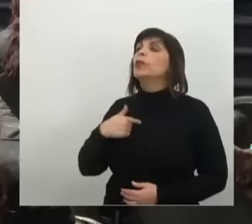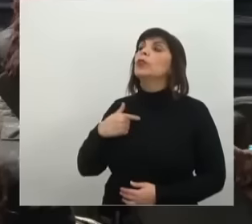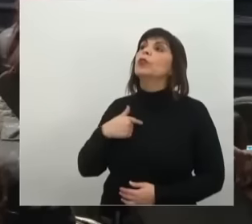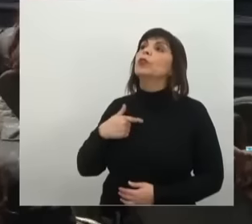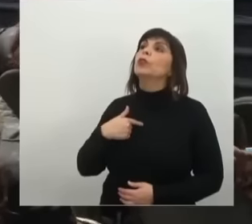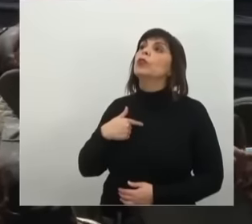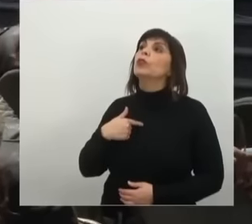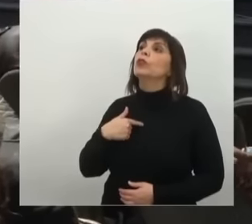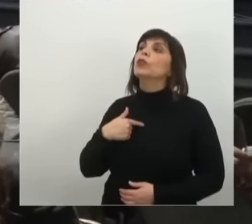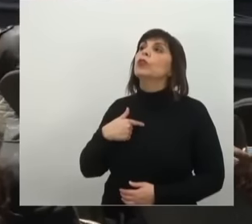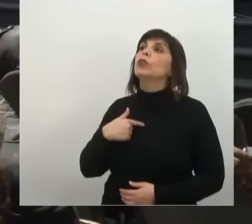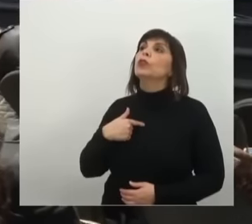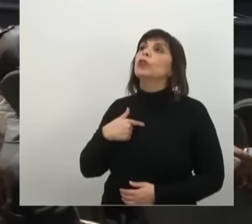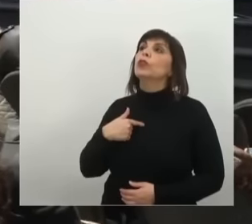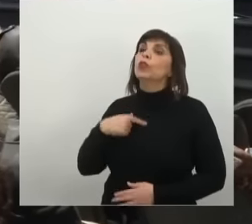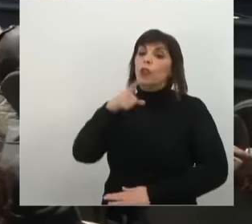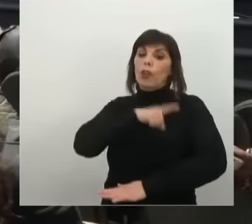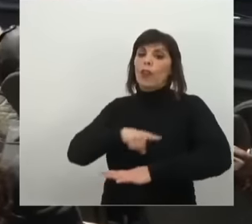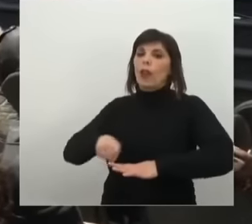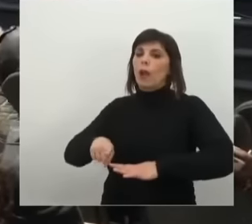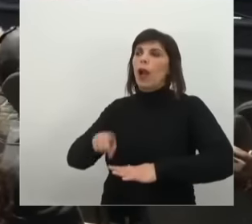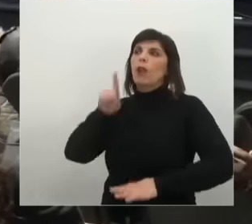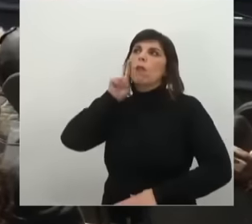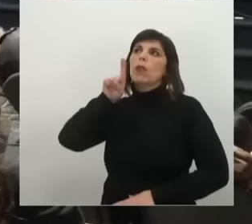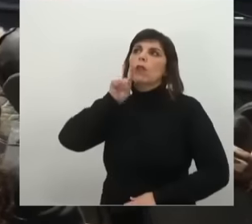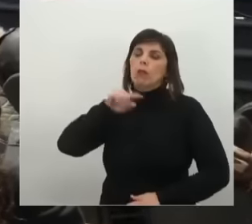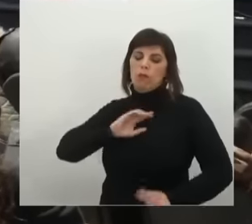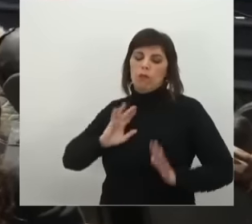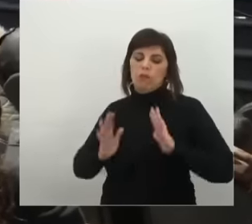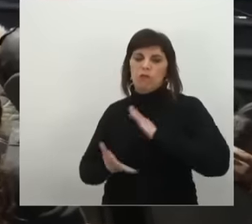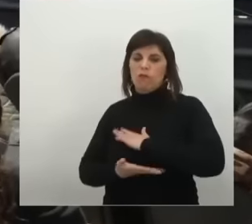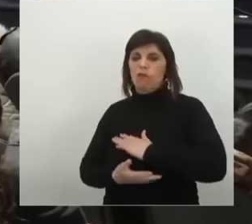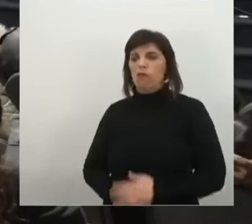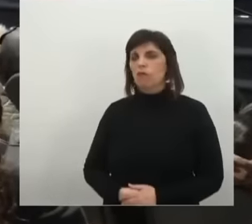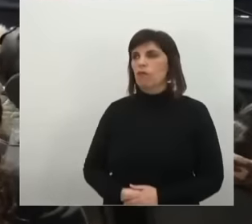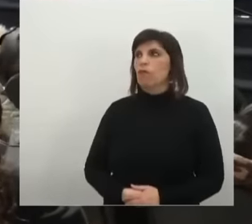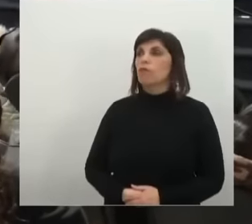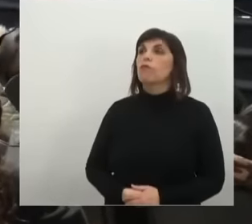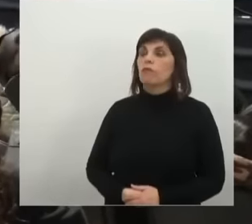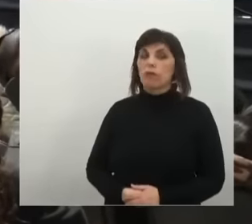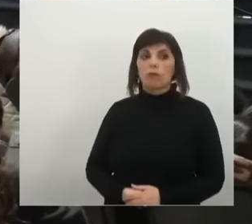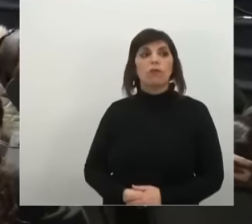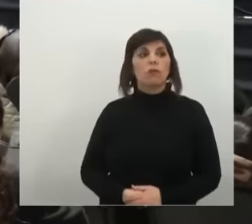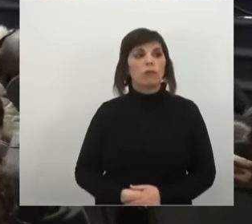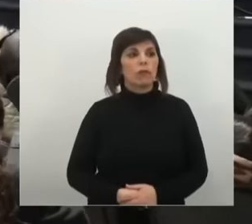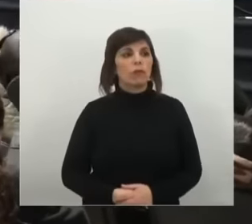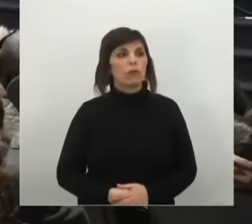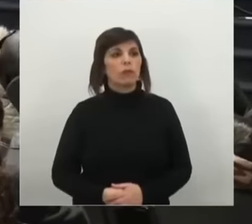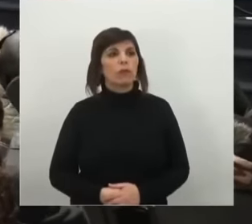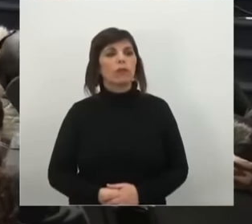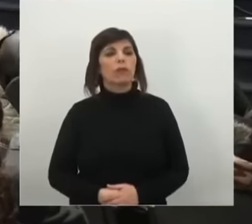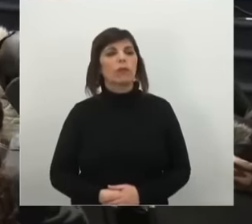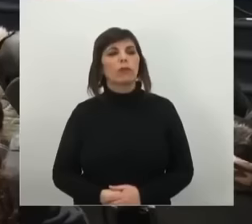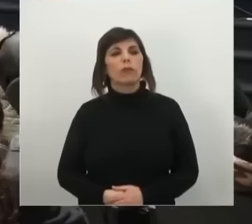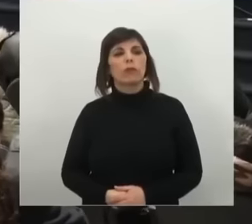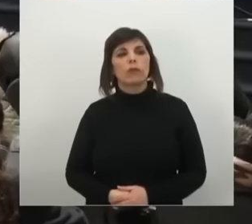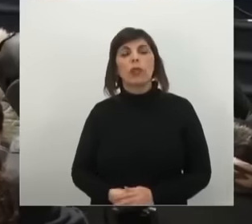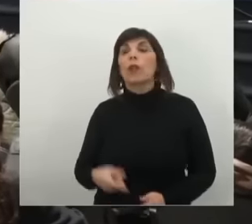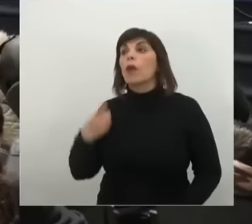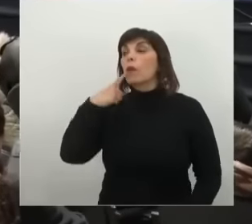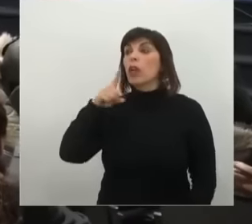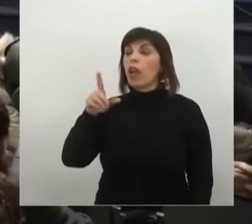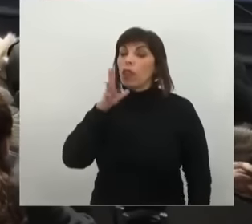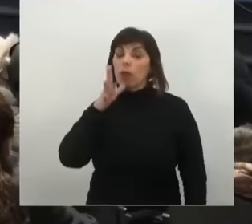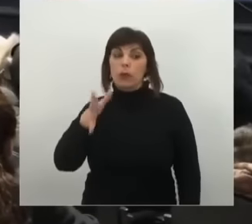convertido en un mentiroso del Evangelio en mi mente le dije eso al señor y le dije y te lo voy a decir por qué